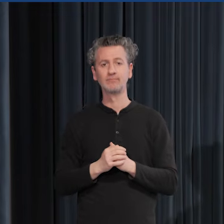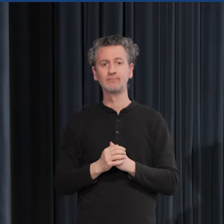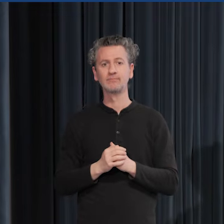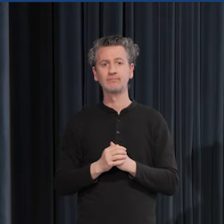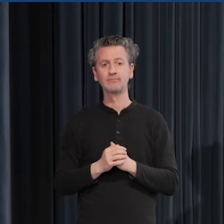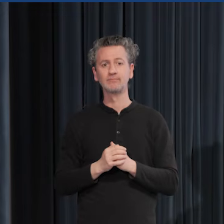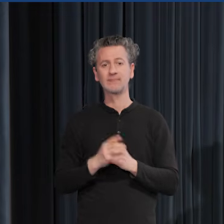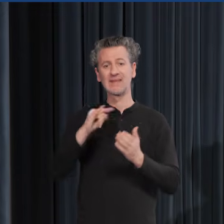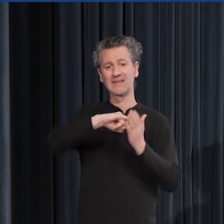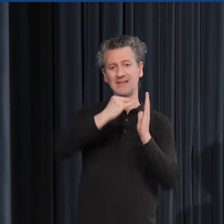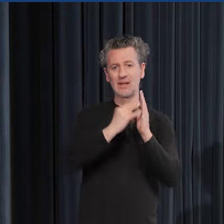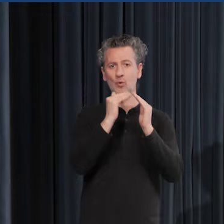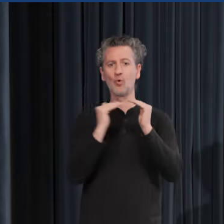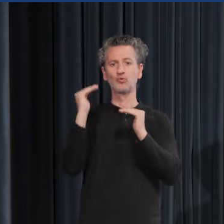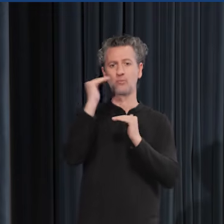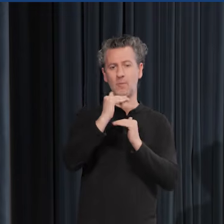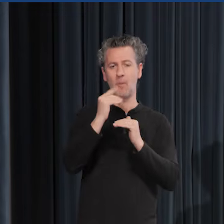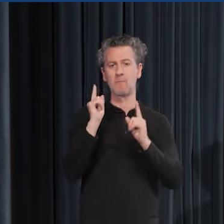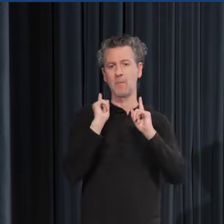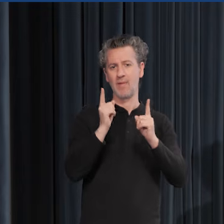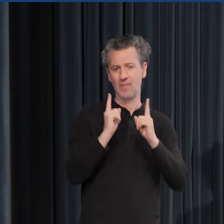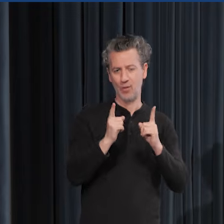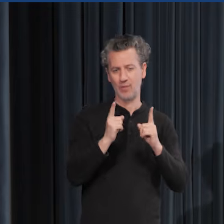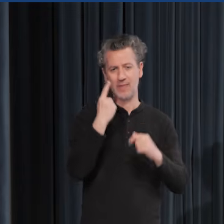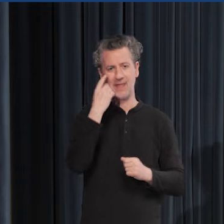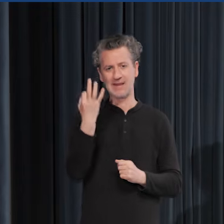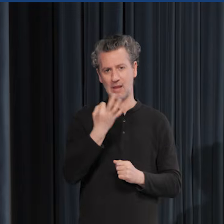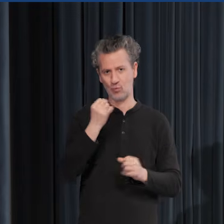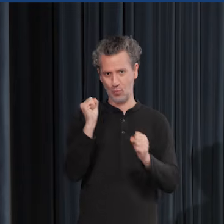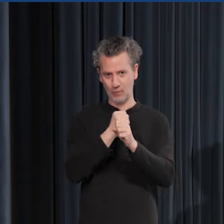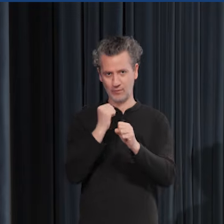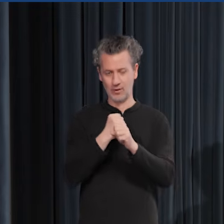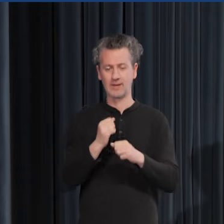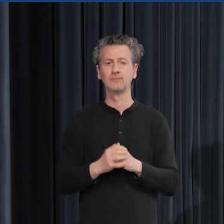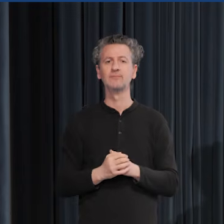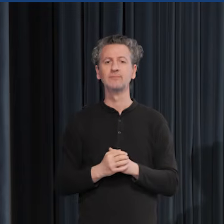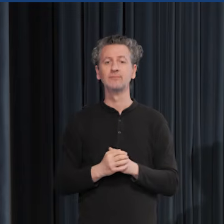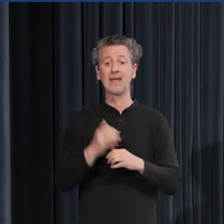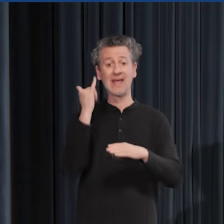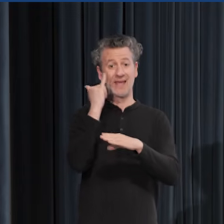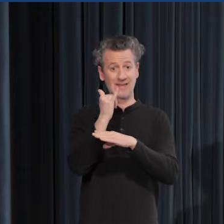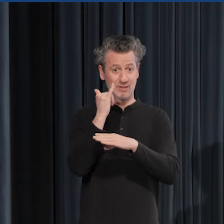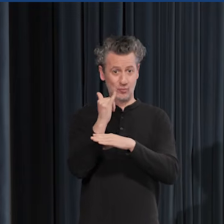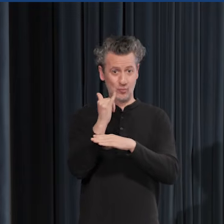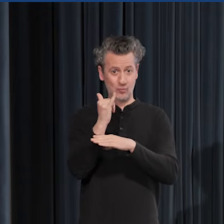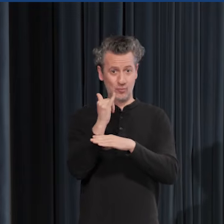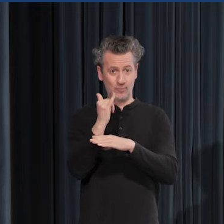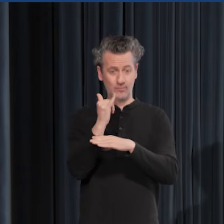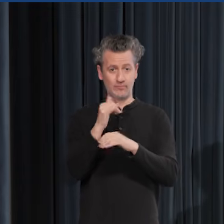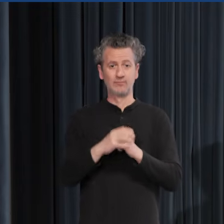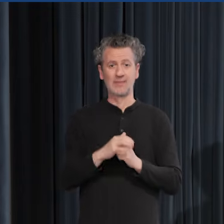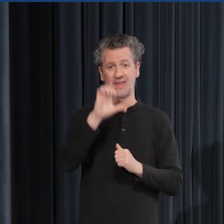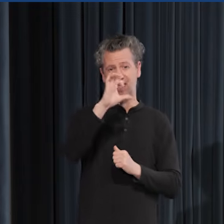de técnicos superiores en prevención de riesgos profesionales en un instituto de